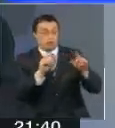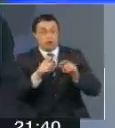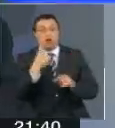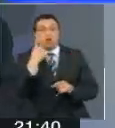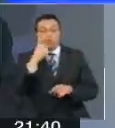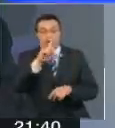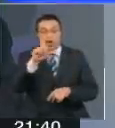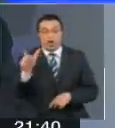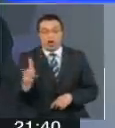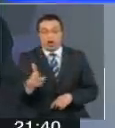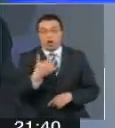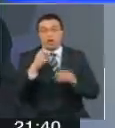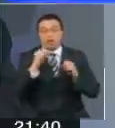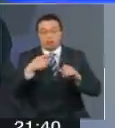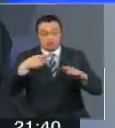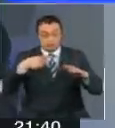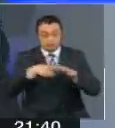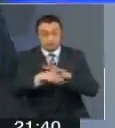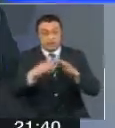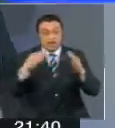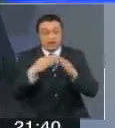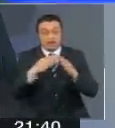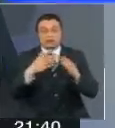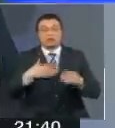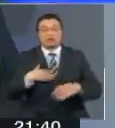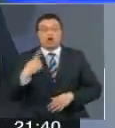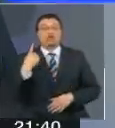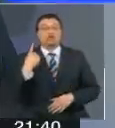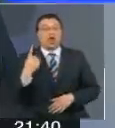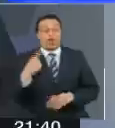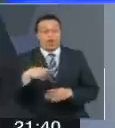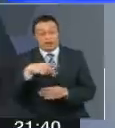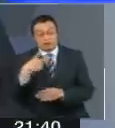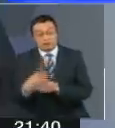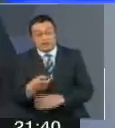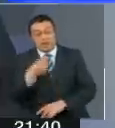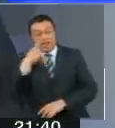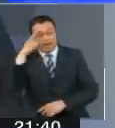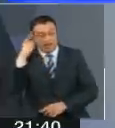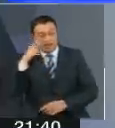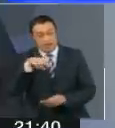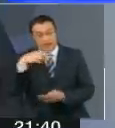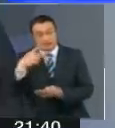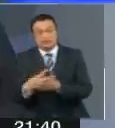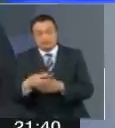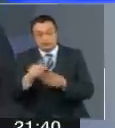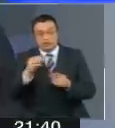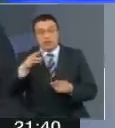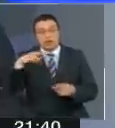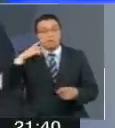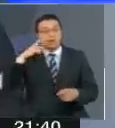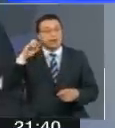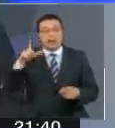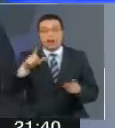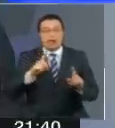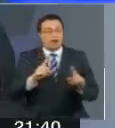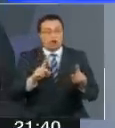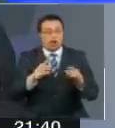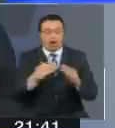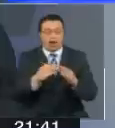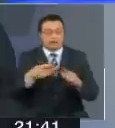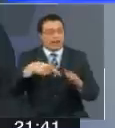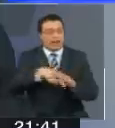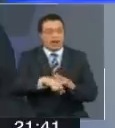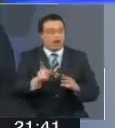hora. Lograron penetrar a la casa cuando yo estaba sola, herida, en el suelo, y Miguel ya no estaba en la